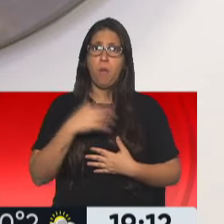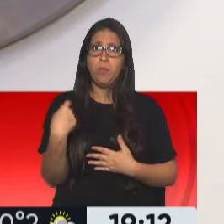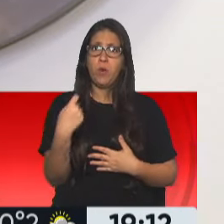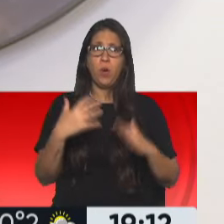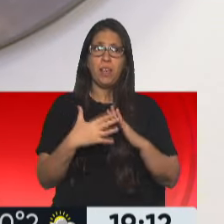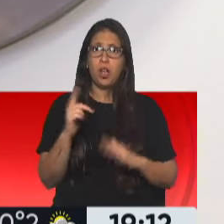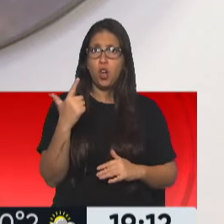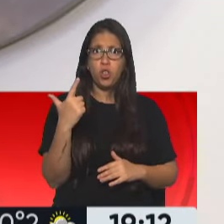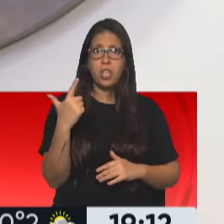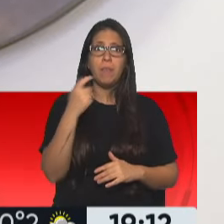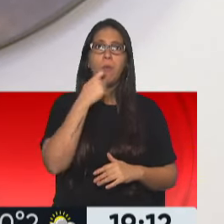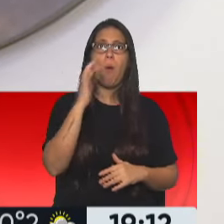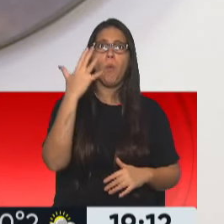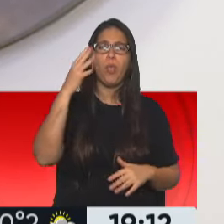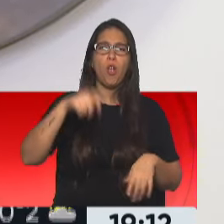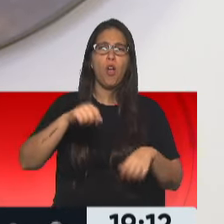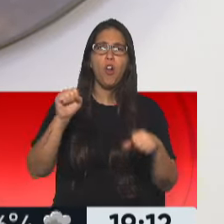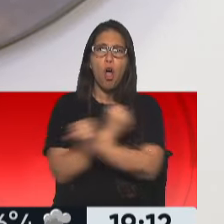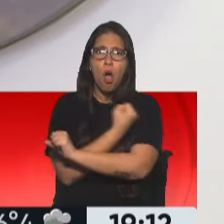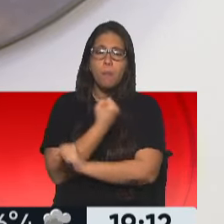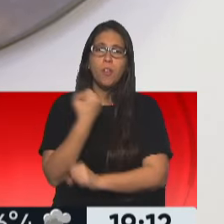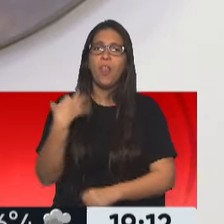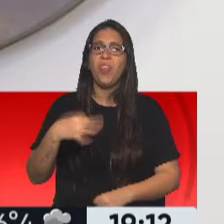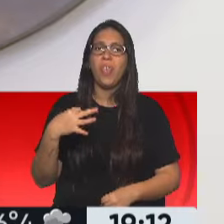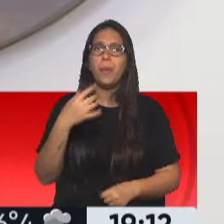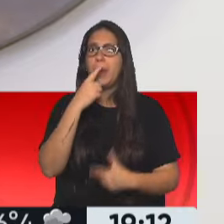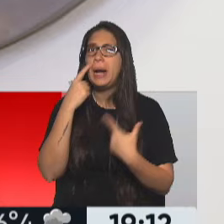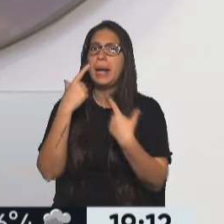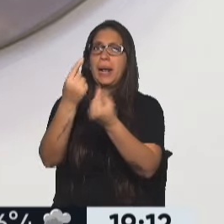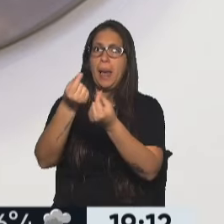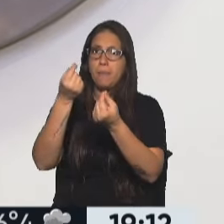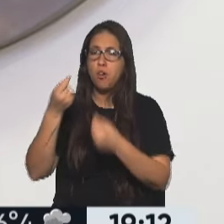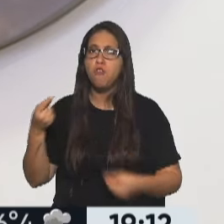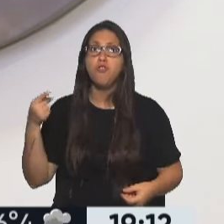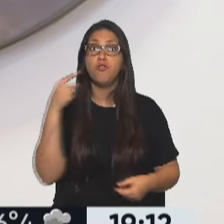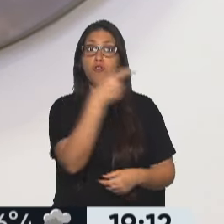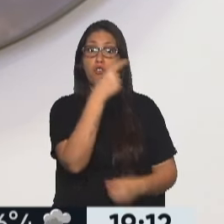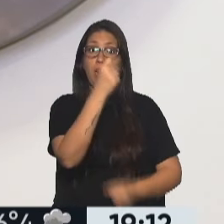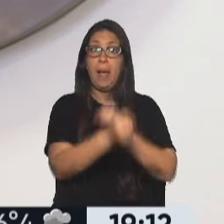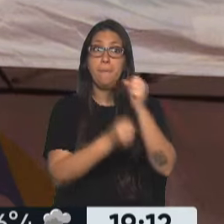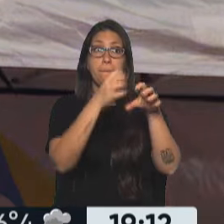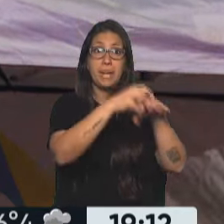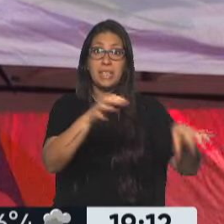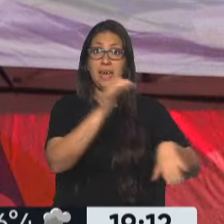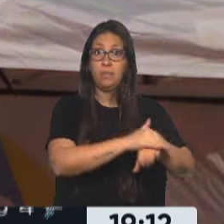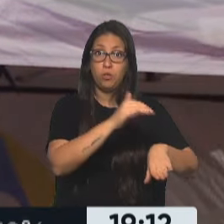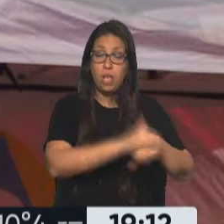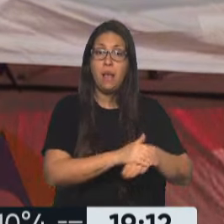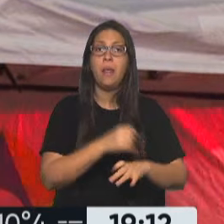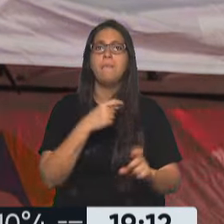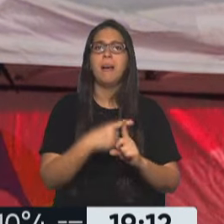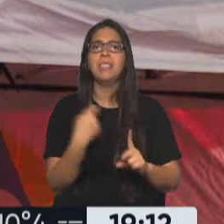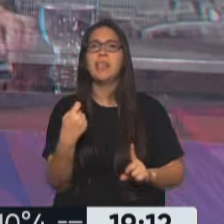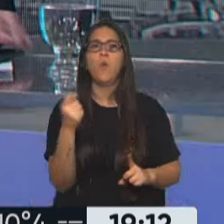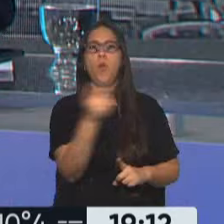casa y tuvo una rotura de vidrios, va a tener que iniciar un reclamo contra la empresa o las empresas originantes y el seguro de estas